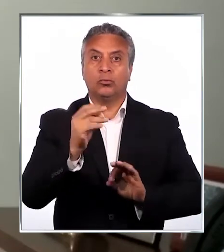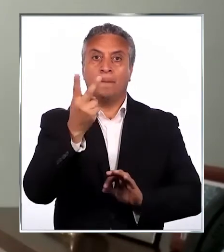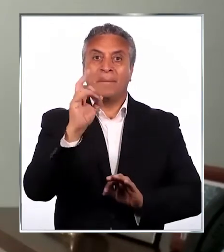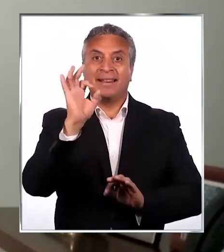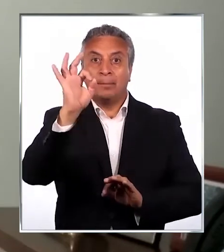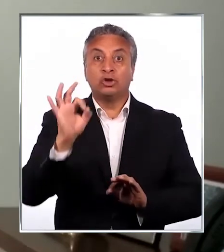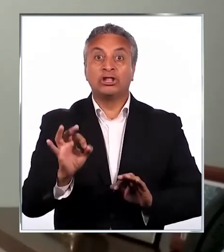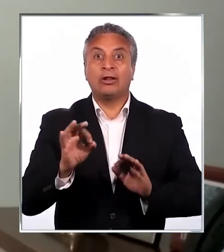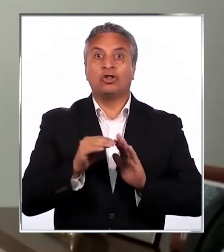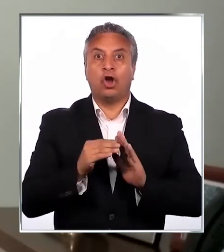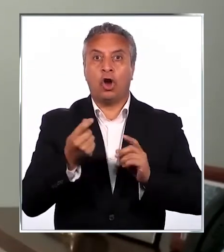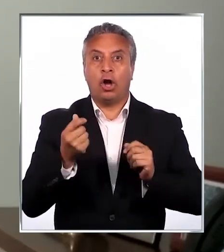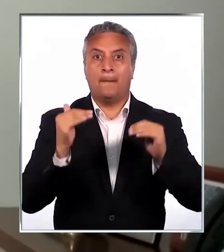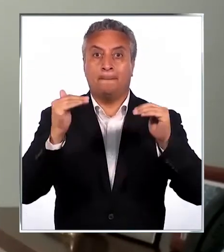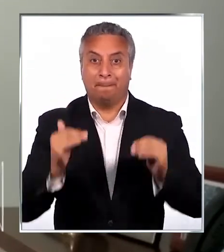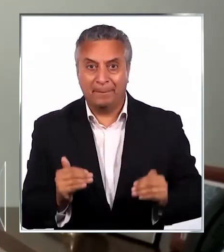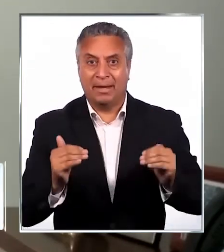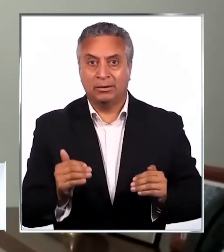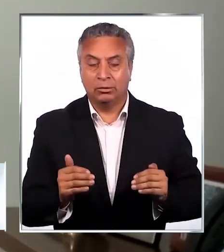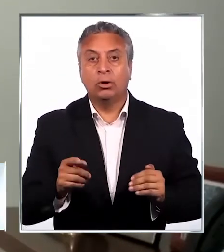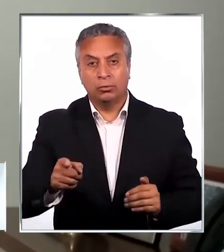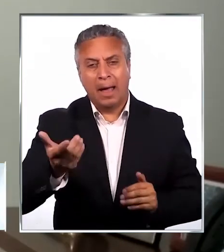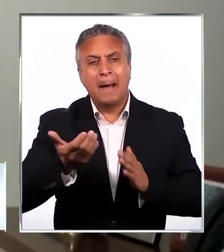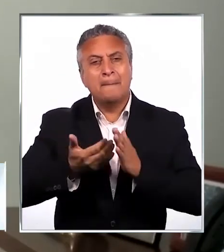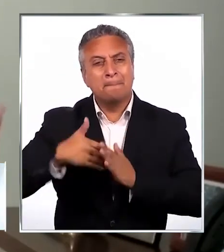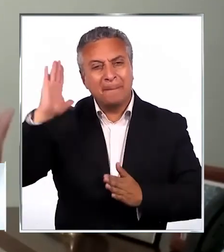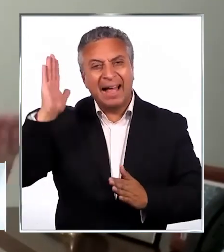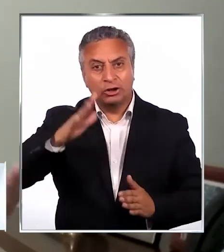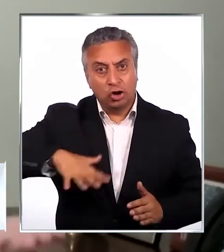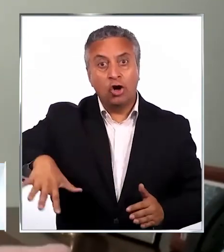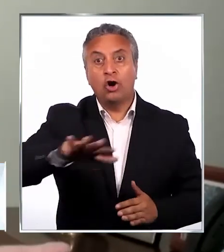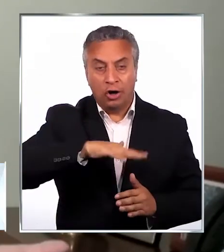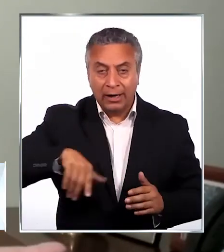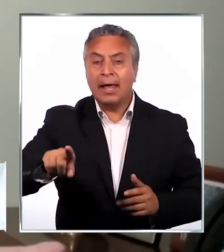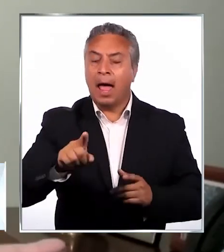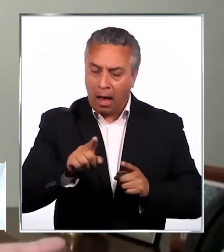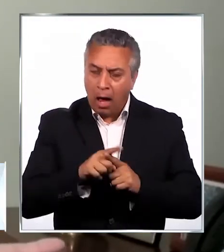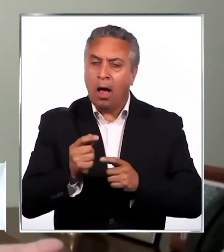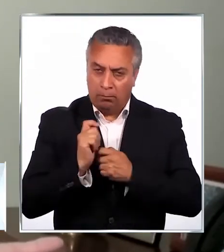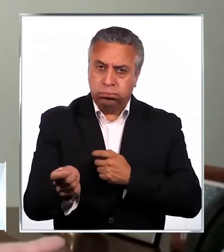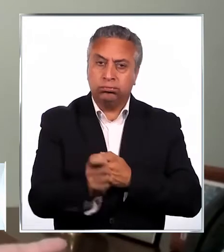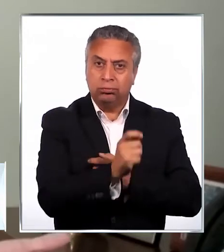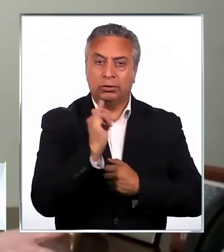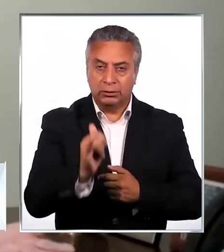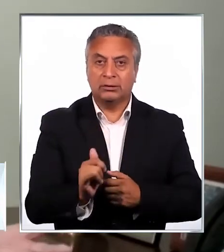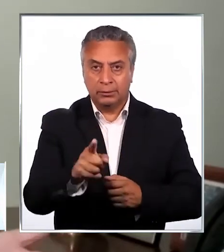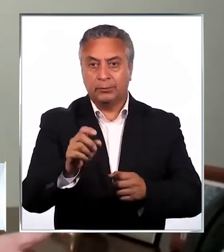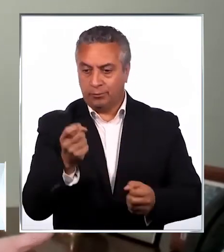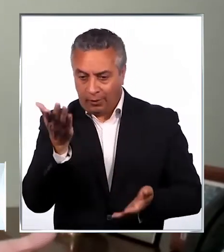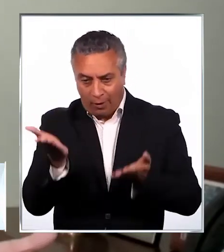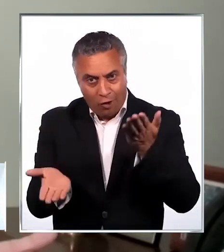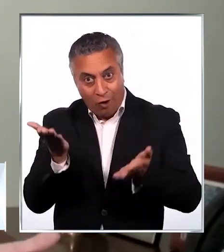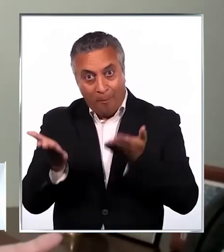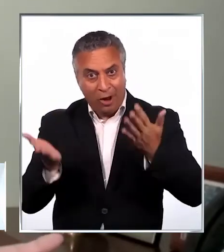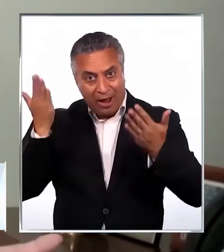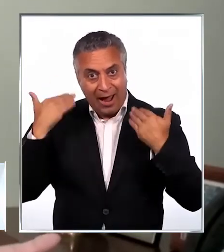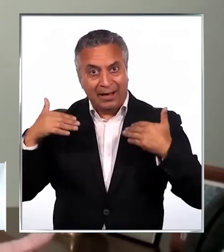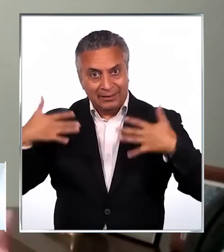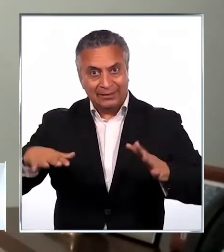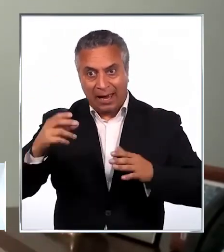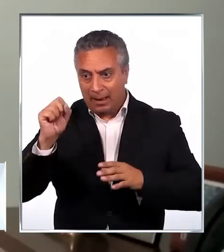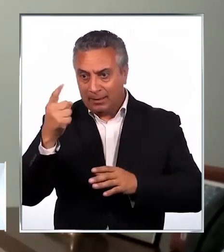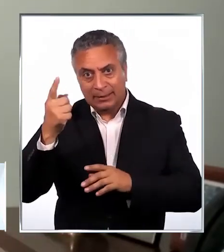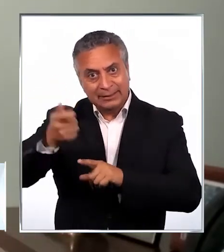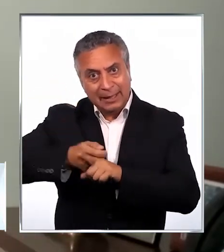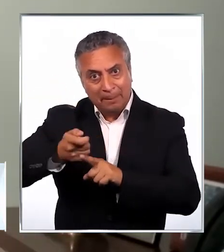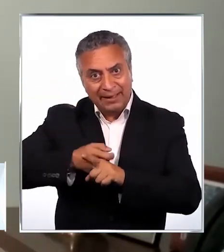la gran mayoría de la gente califica. ¿Por qué? Porque comparamos el segundo semestre del 2019 con el segundo semestre del 2020